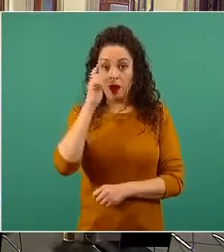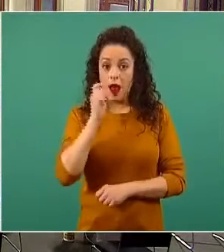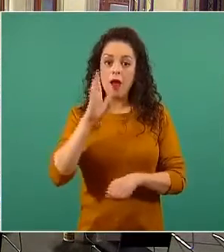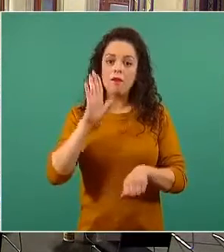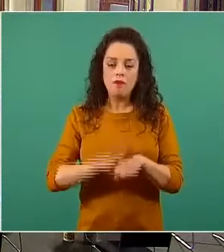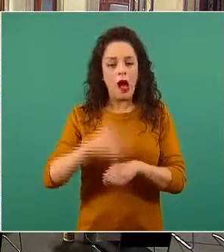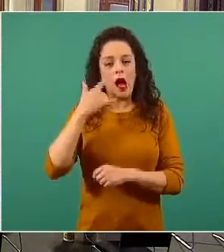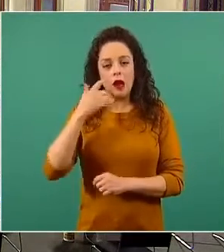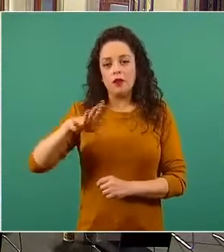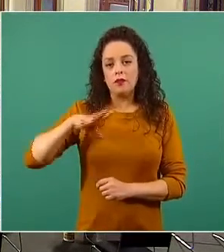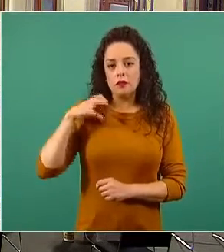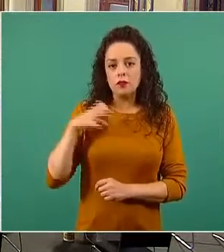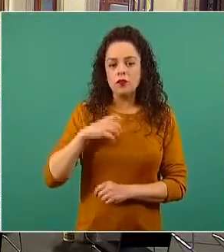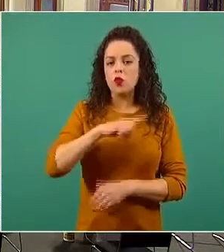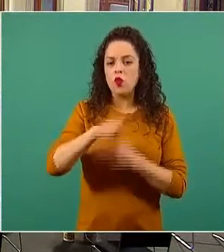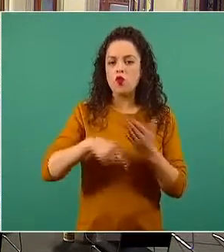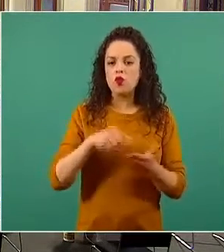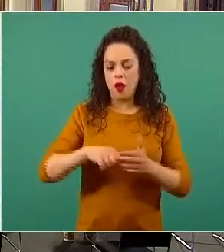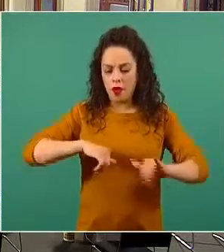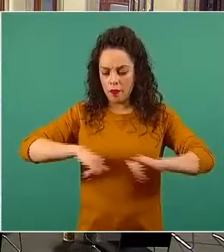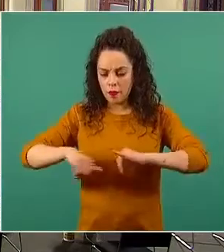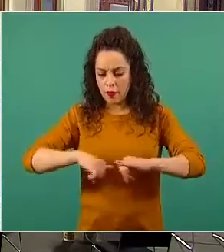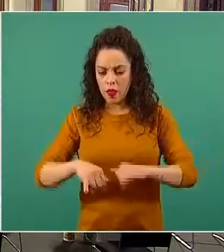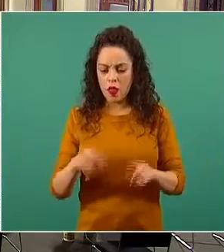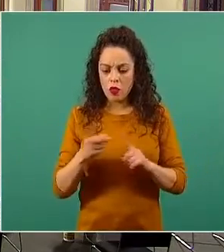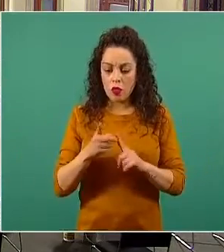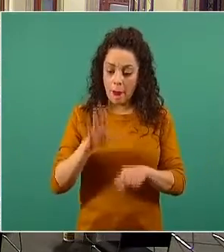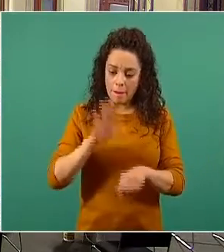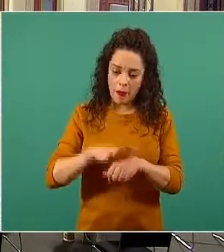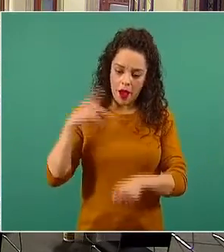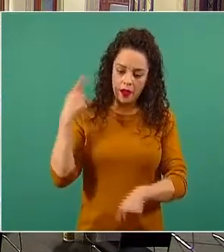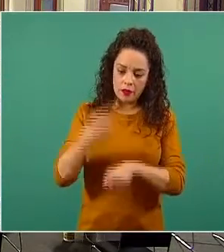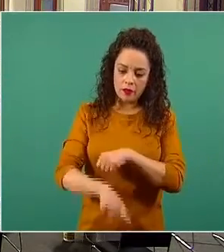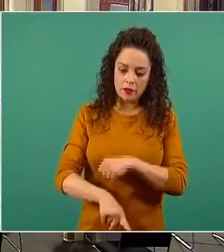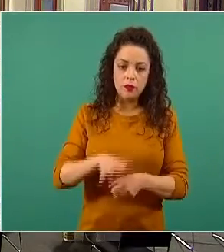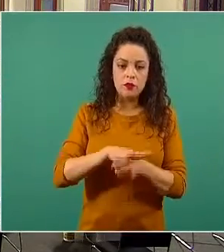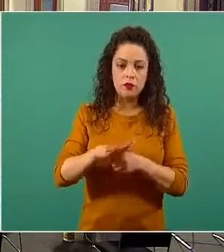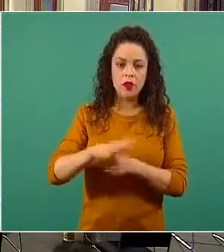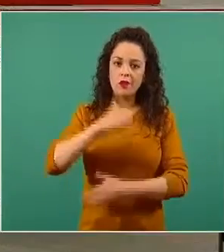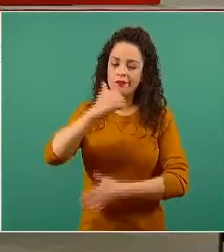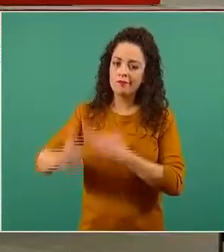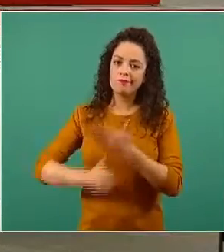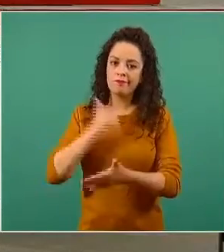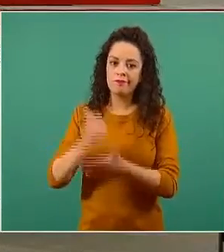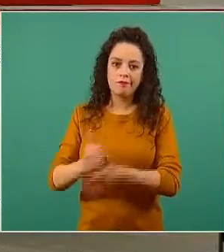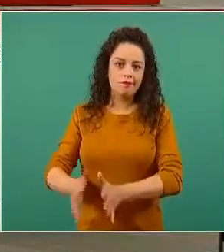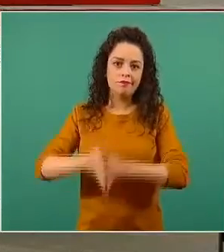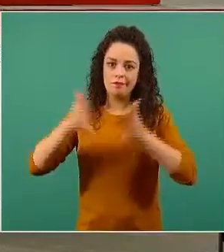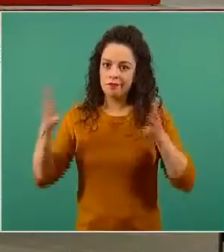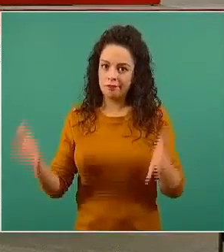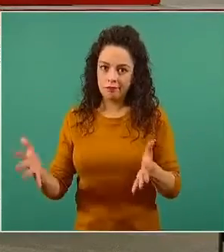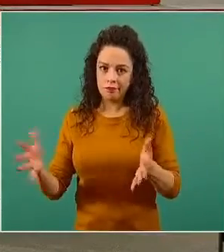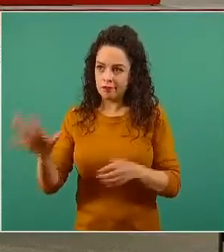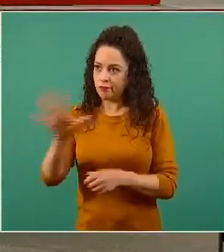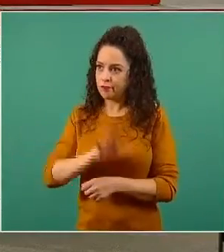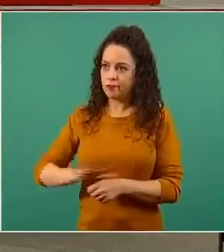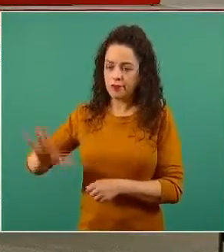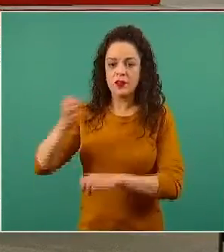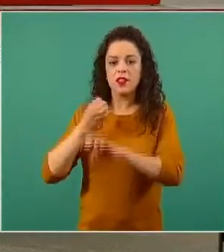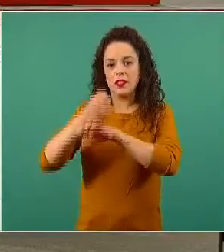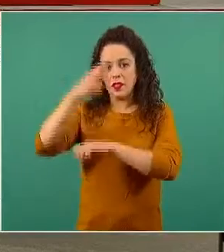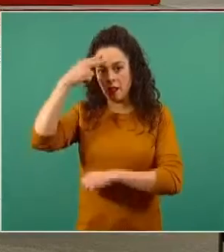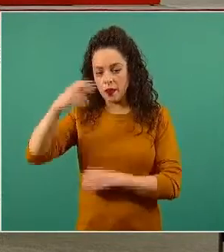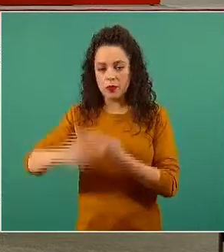zona demográfica, geográfica y social de mayor riesgo, que es la megalópolis. Una vez que vimos que pasaba el